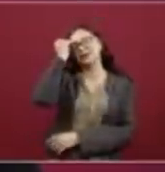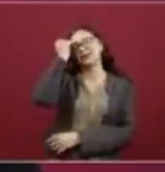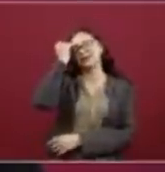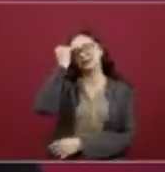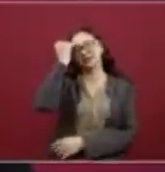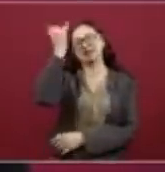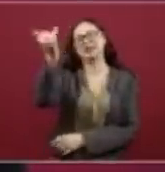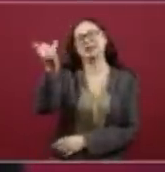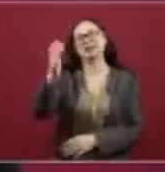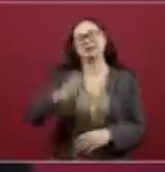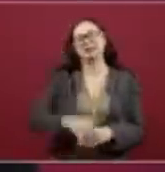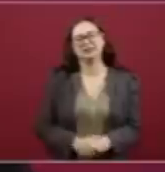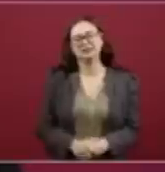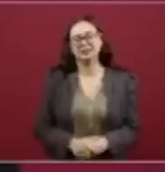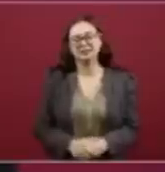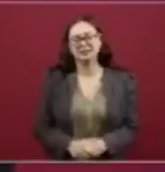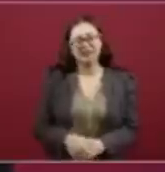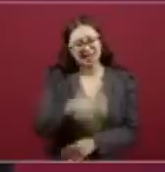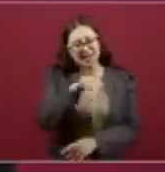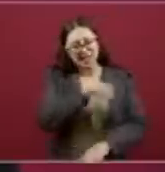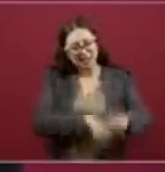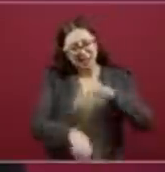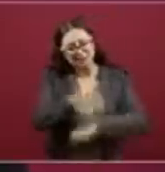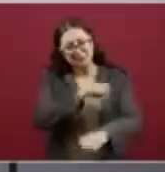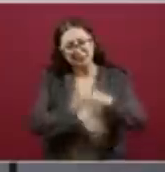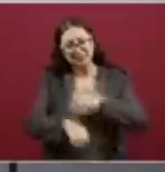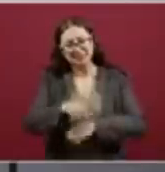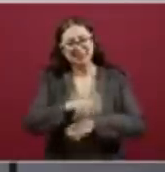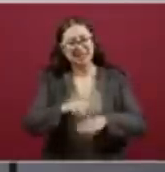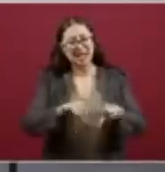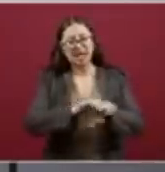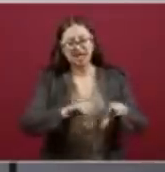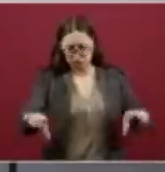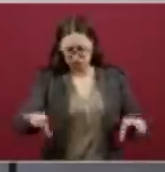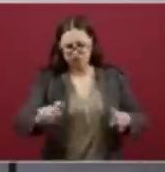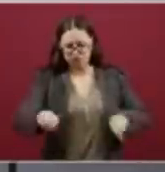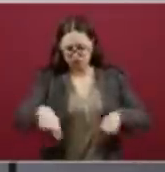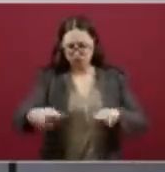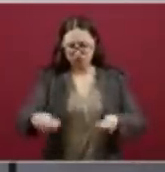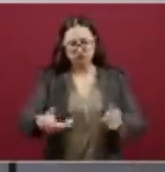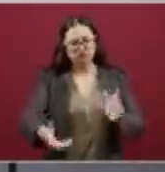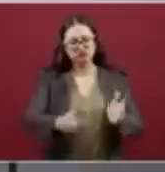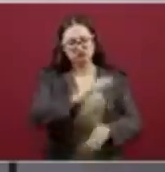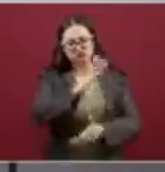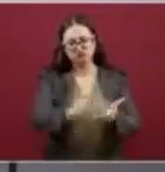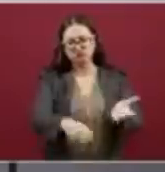entregar contratos a empresas para hacer gasoductos.